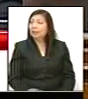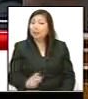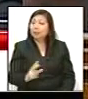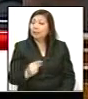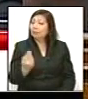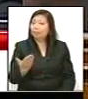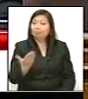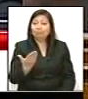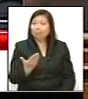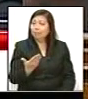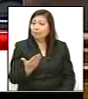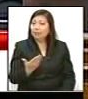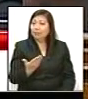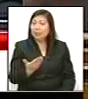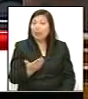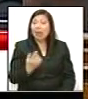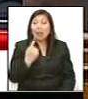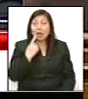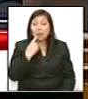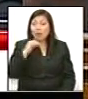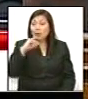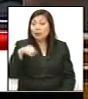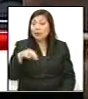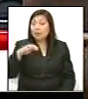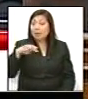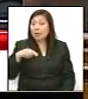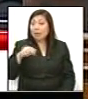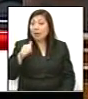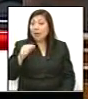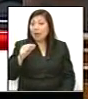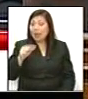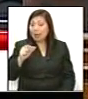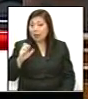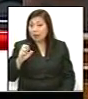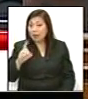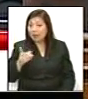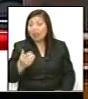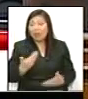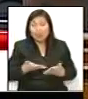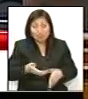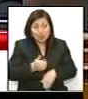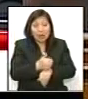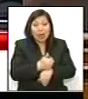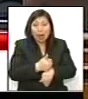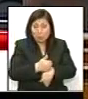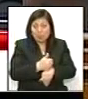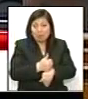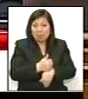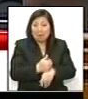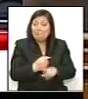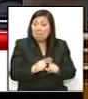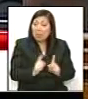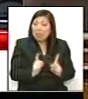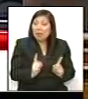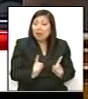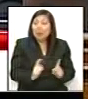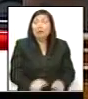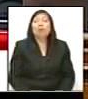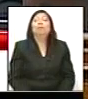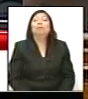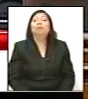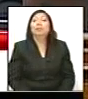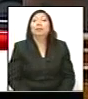el reconocimiento a José María Arguedas en Ayacucho, a pesar de haber sido apurimeño también, sino,